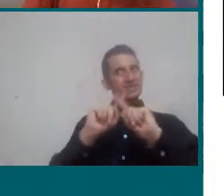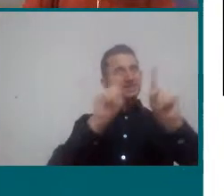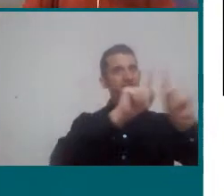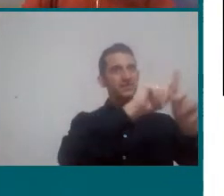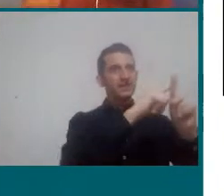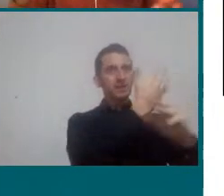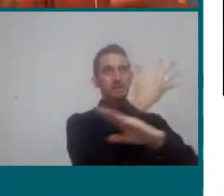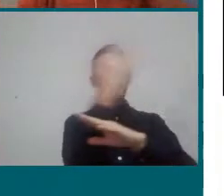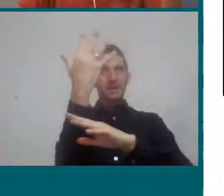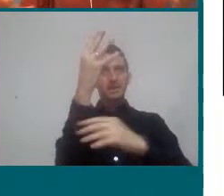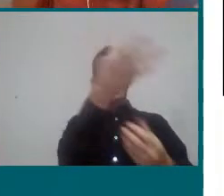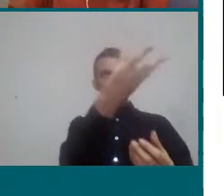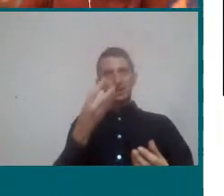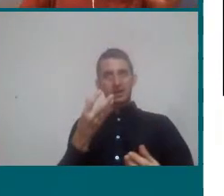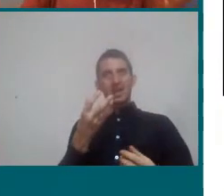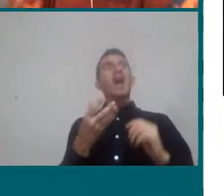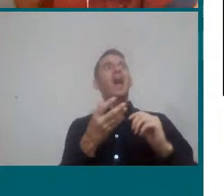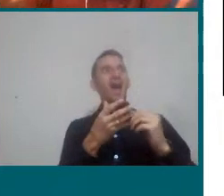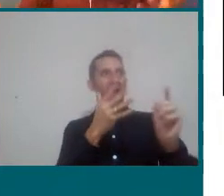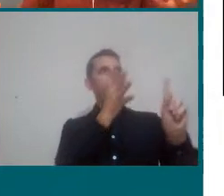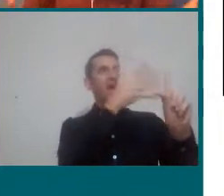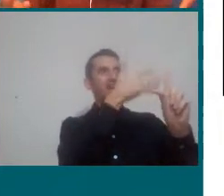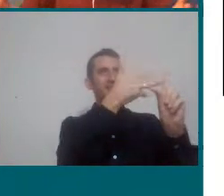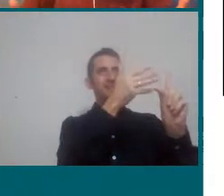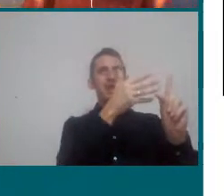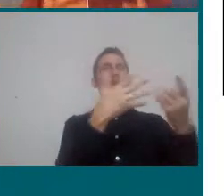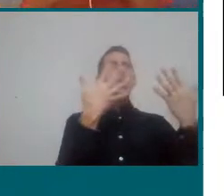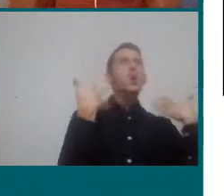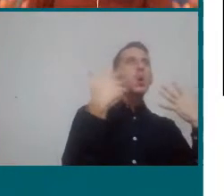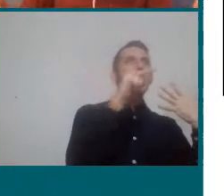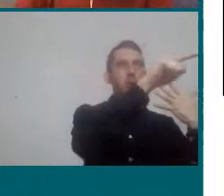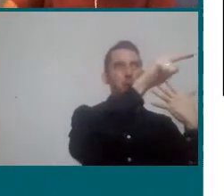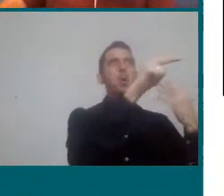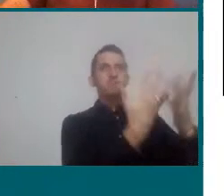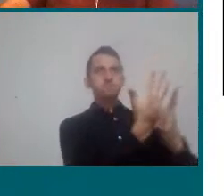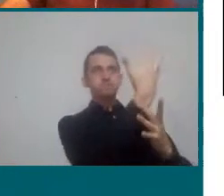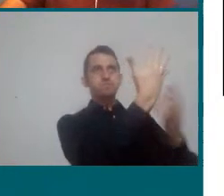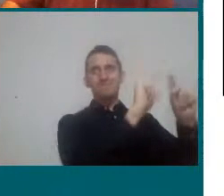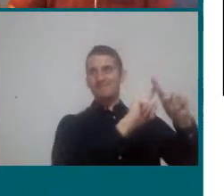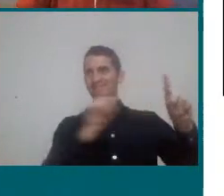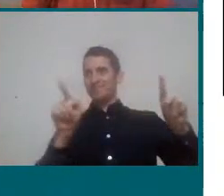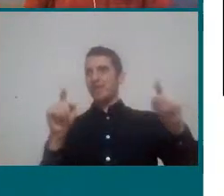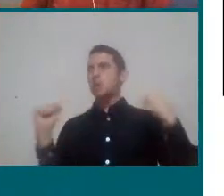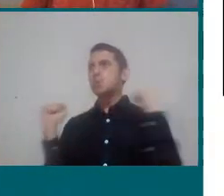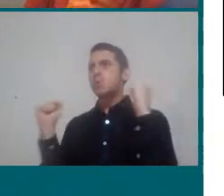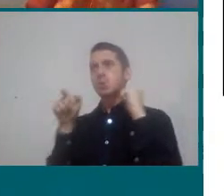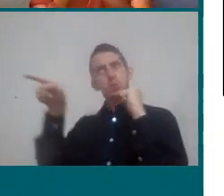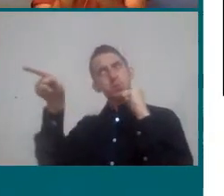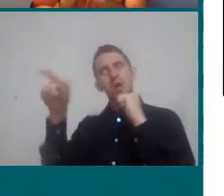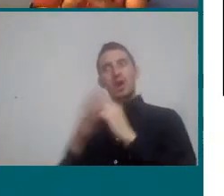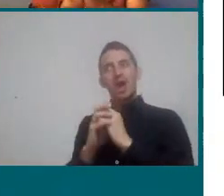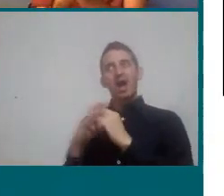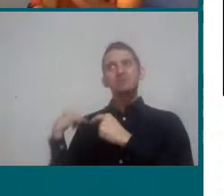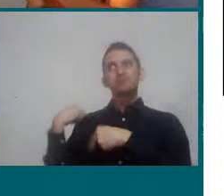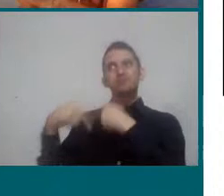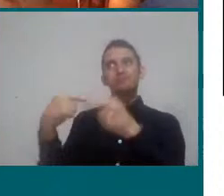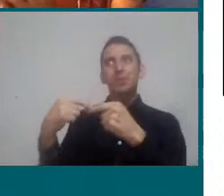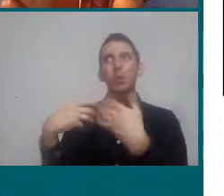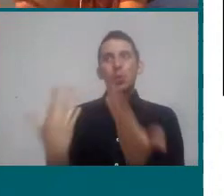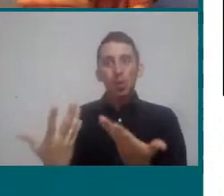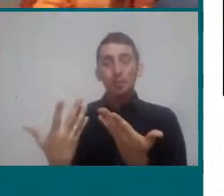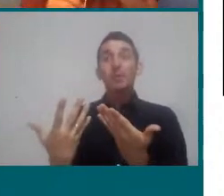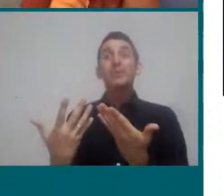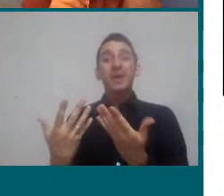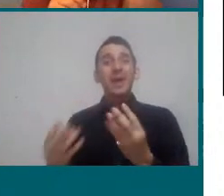por tipos de clima. Lo vamos a comparar cómo afectan esos tipos o incluso por los sistemas de reproducción. Luego, un nivel más